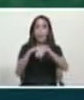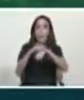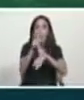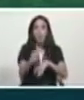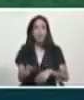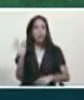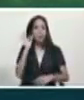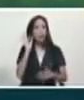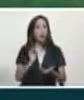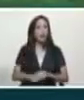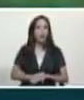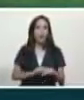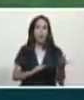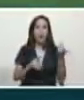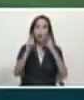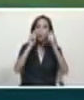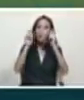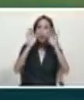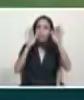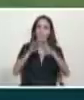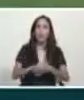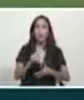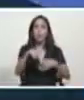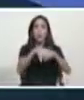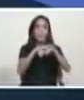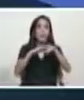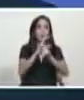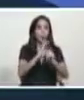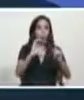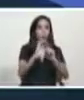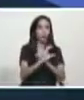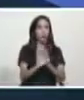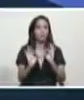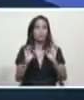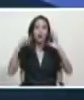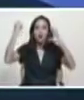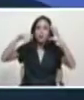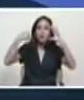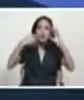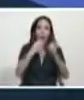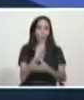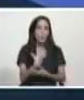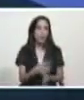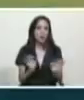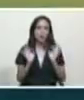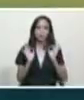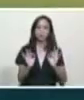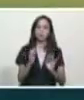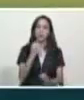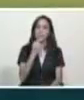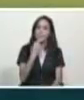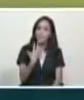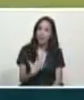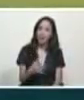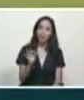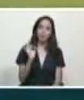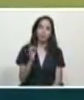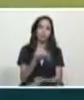de Cultura, por esta presentación extraordinaria que nos han hecho, verdaderamente